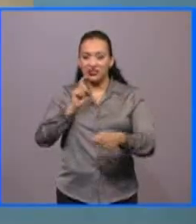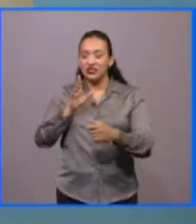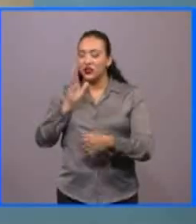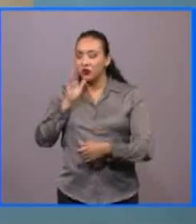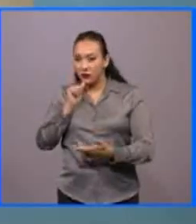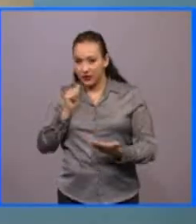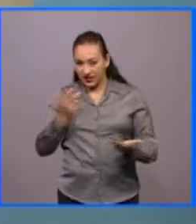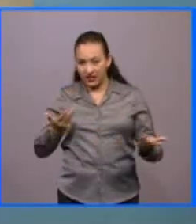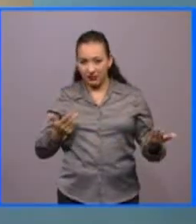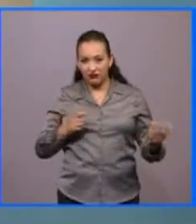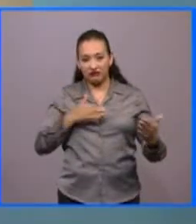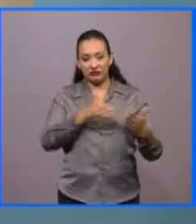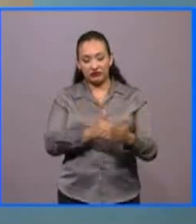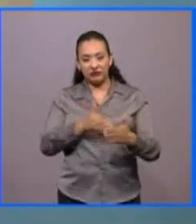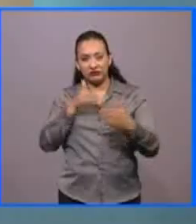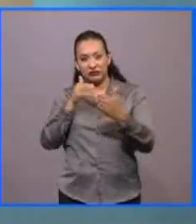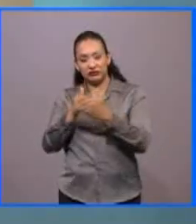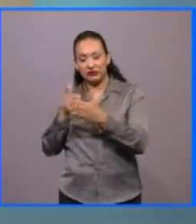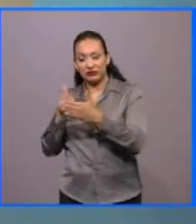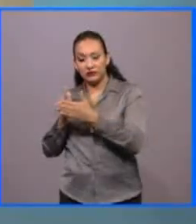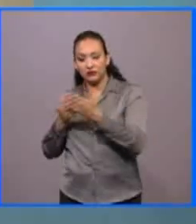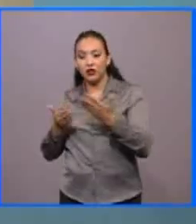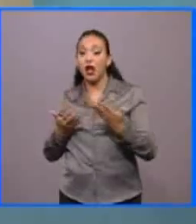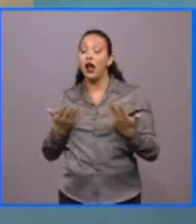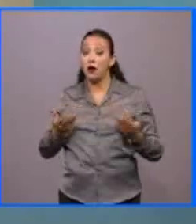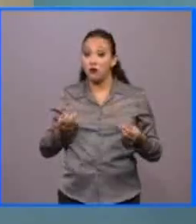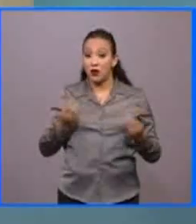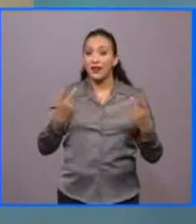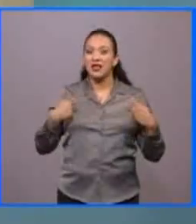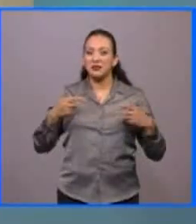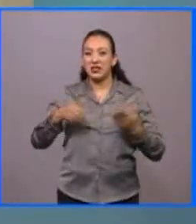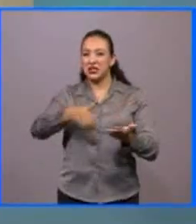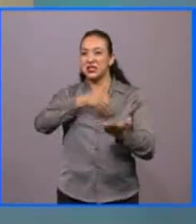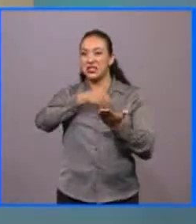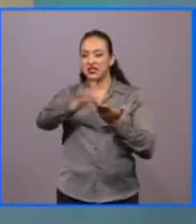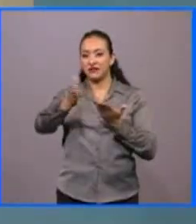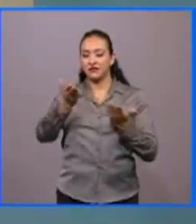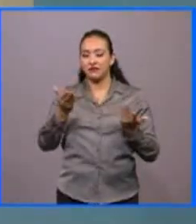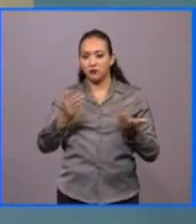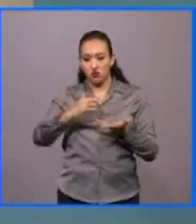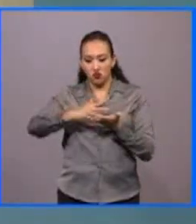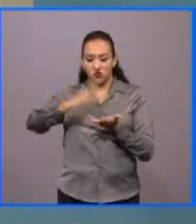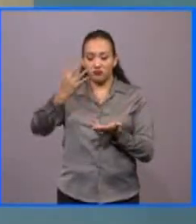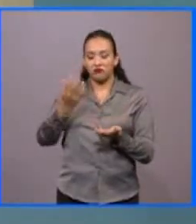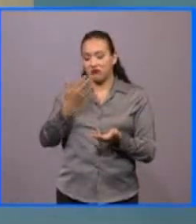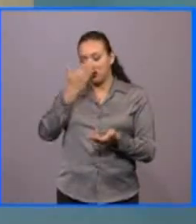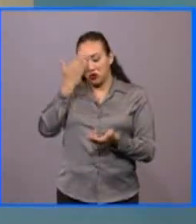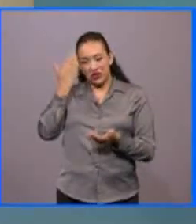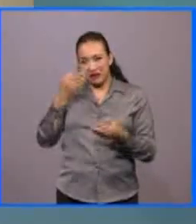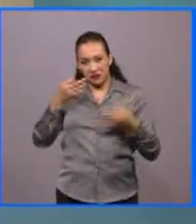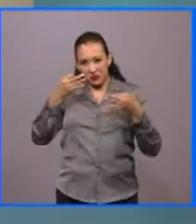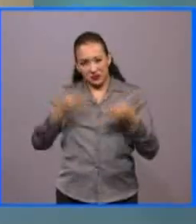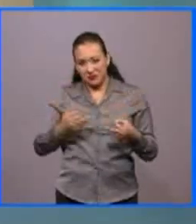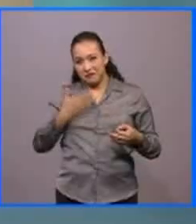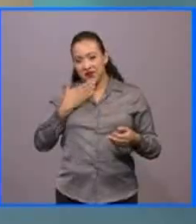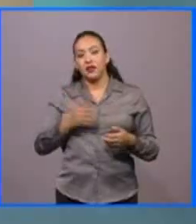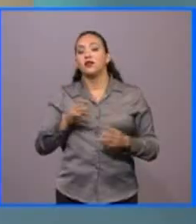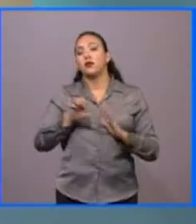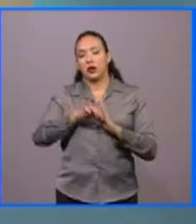un aumento muy significativo de las deportaciones. Por lo pronto, en lo que va de este año,